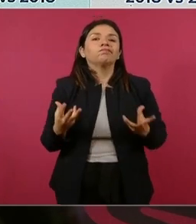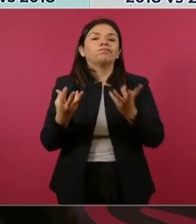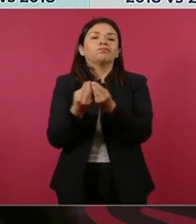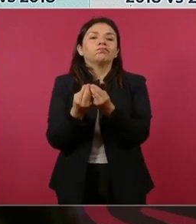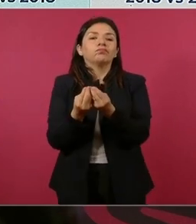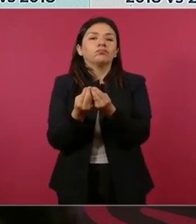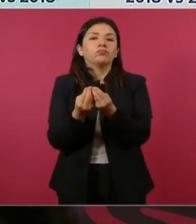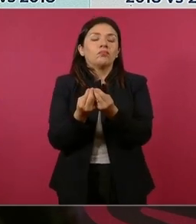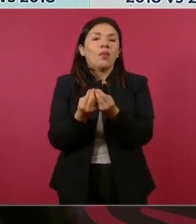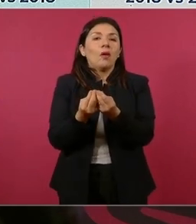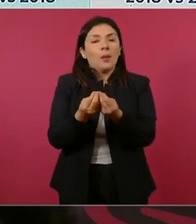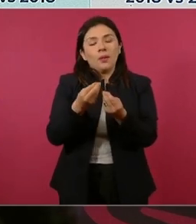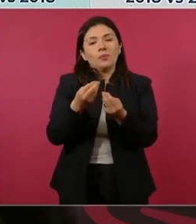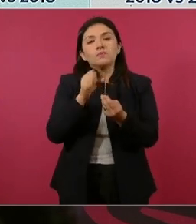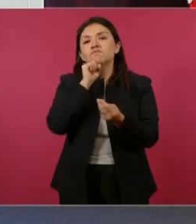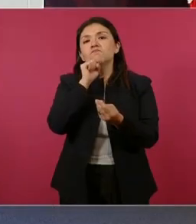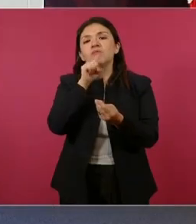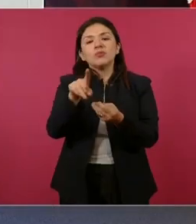en los hechos